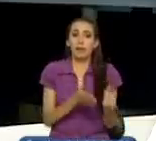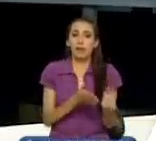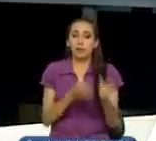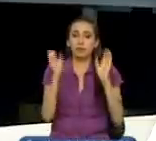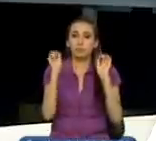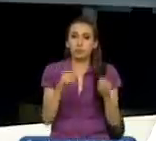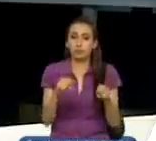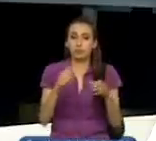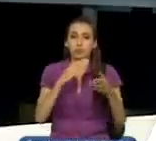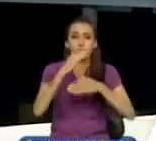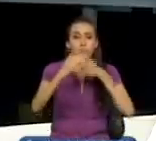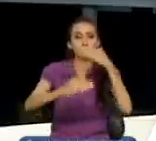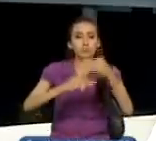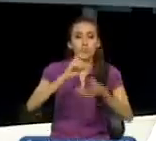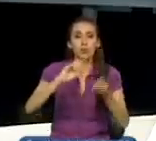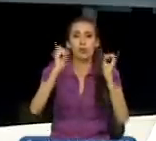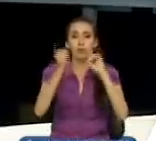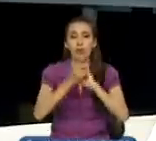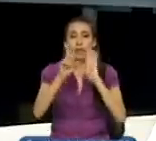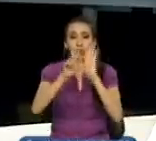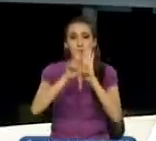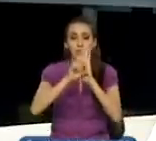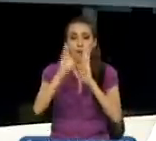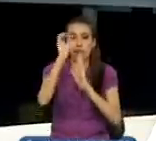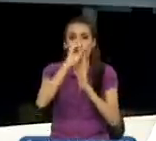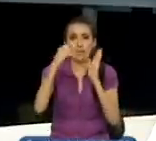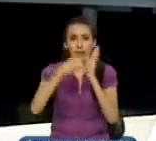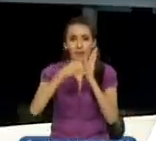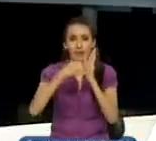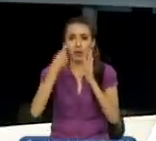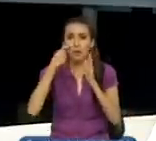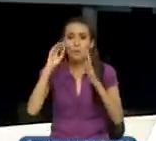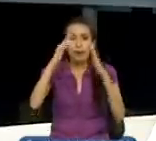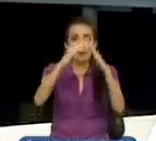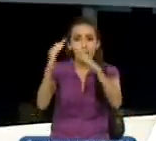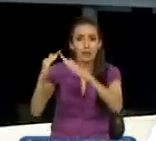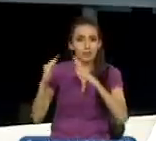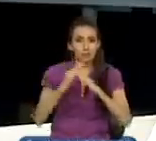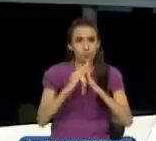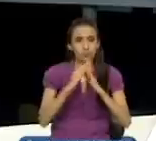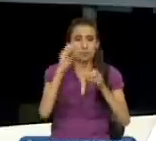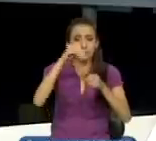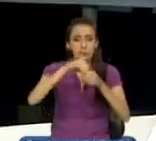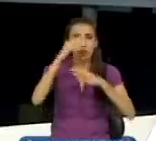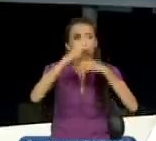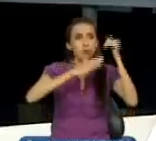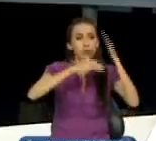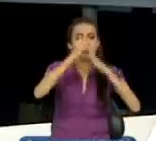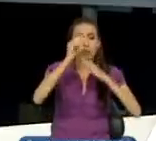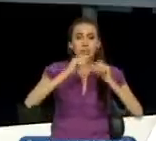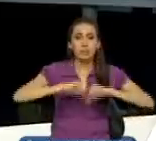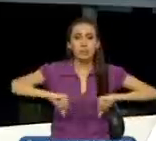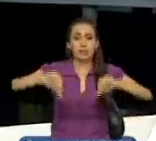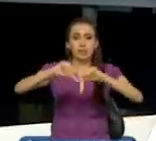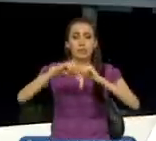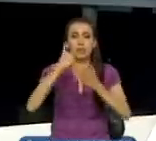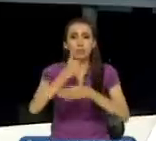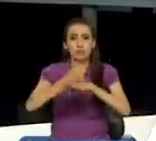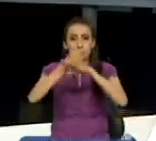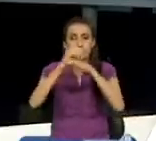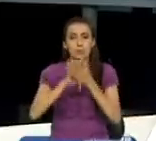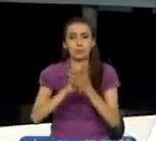posibilidad de realizar cambios a la ley de plusvalía es una propuesta que surge desde los sectores de la construcción y El Ejecutivo en el poder